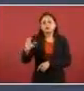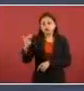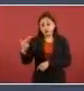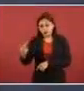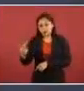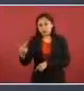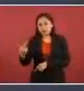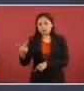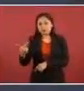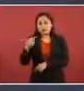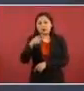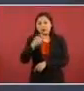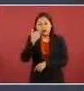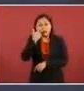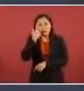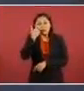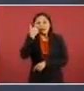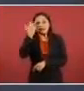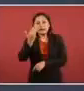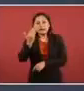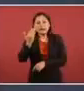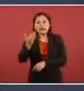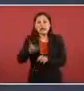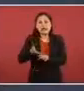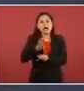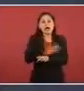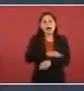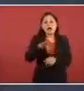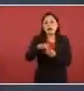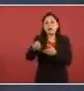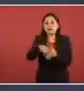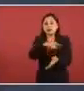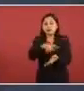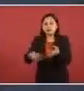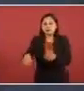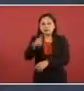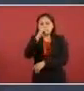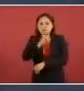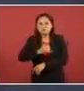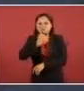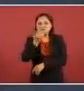legitimarse luego del fraude electoral, ordenó